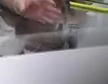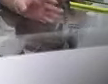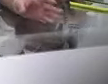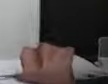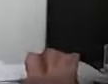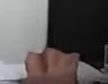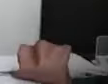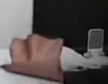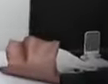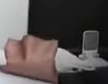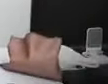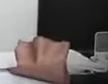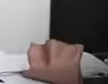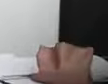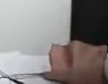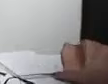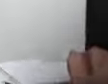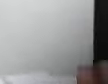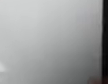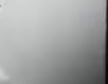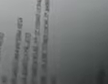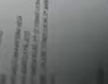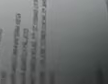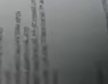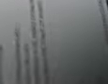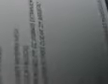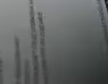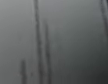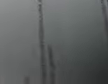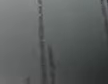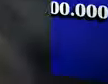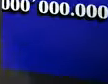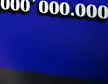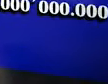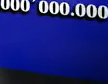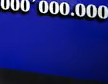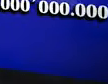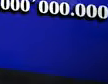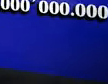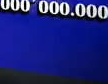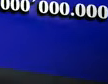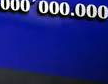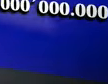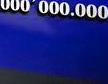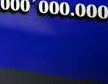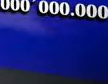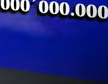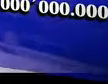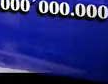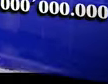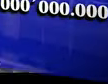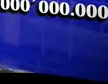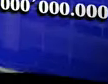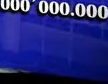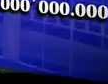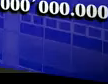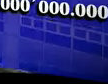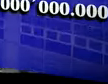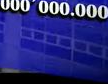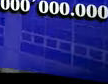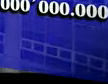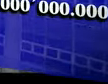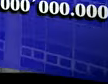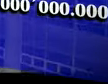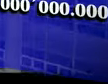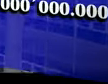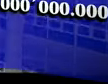reservas técnicas con recursos del Sistema General de Regalías. Este proyecto de inversión tiene por objeto la capitalización y